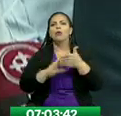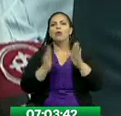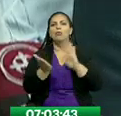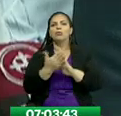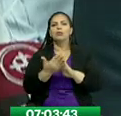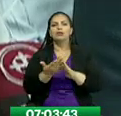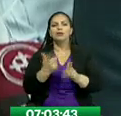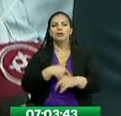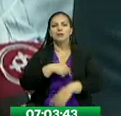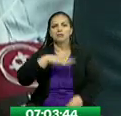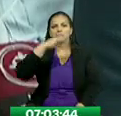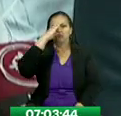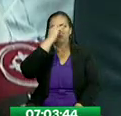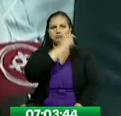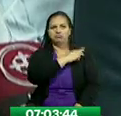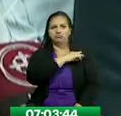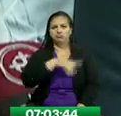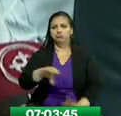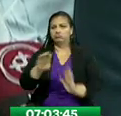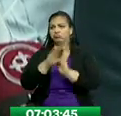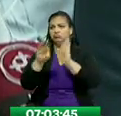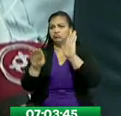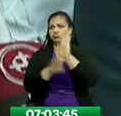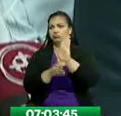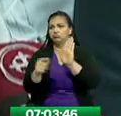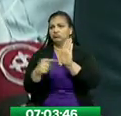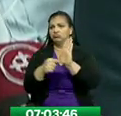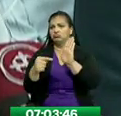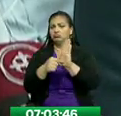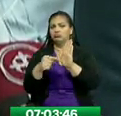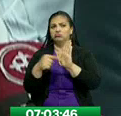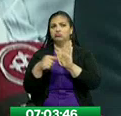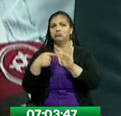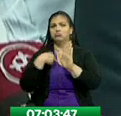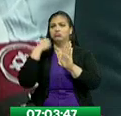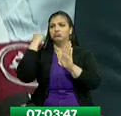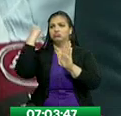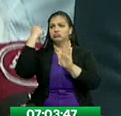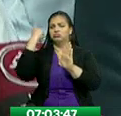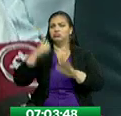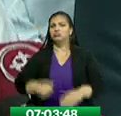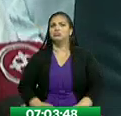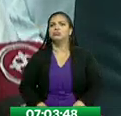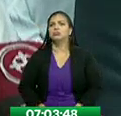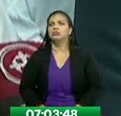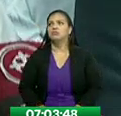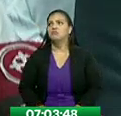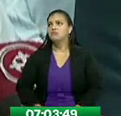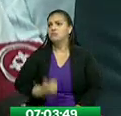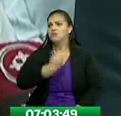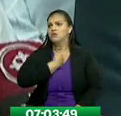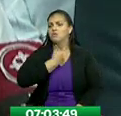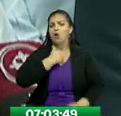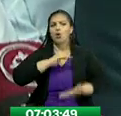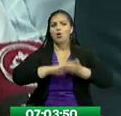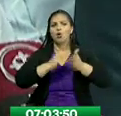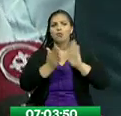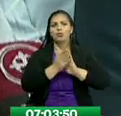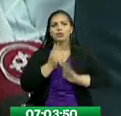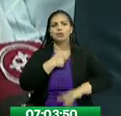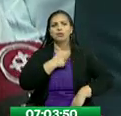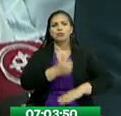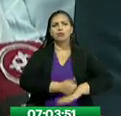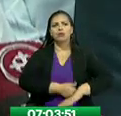que nos garantiza no al derecho de autodeterminación autogobierno ni a la justicia ancestral o